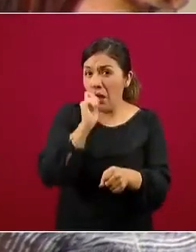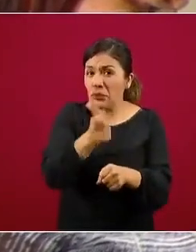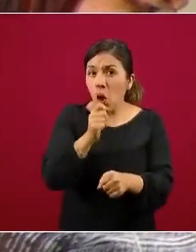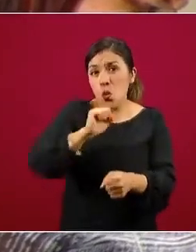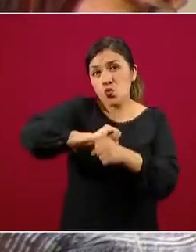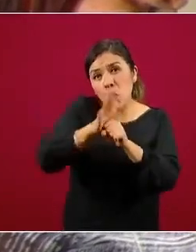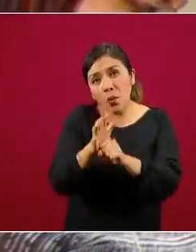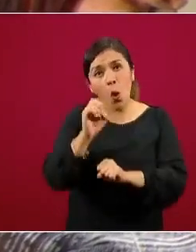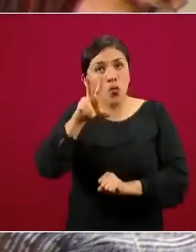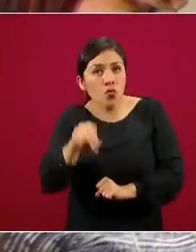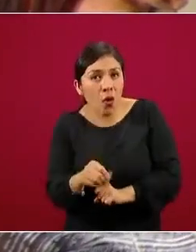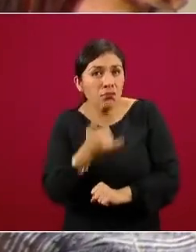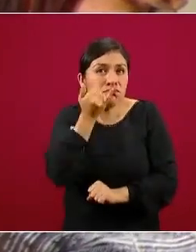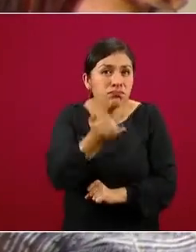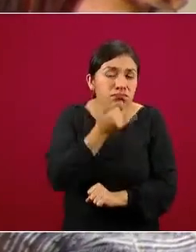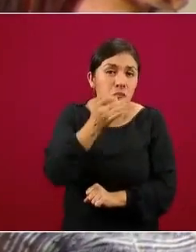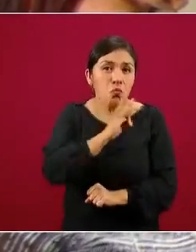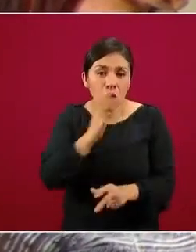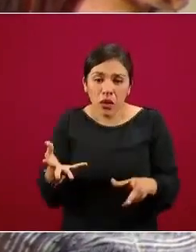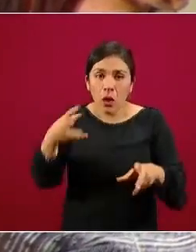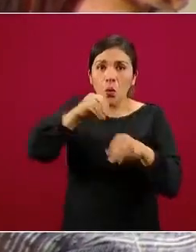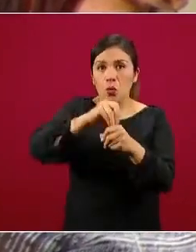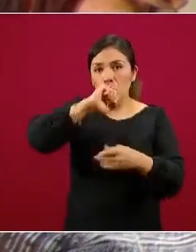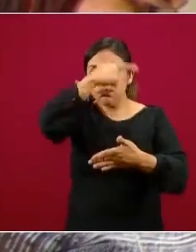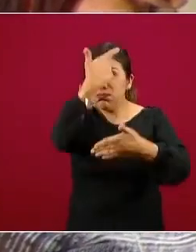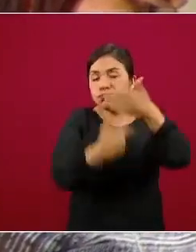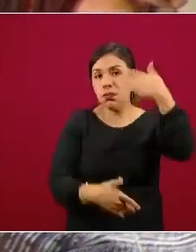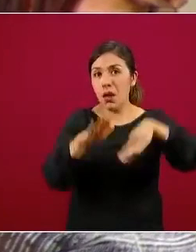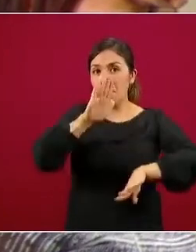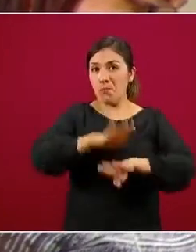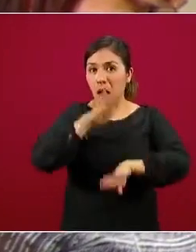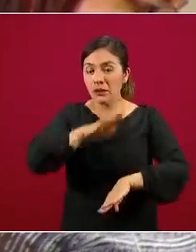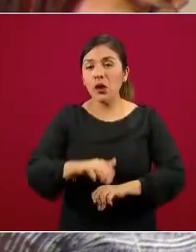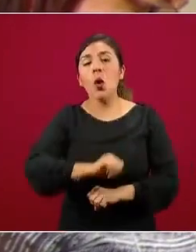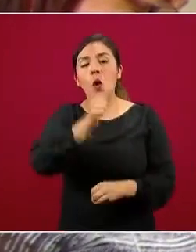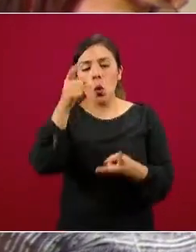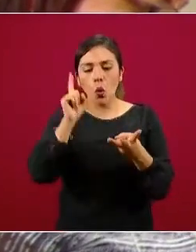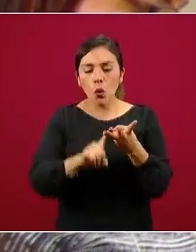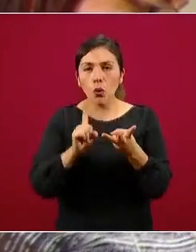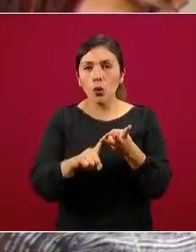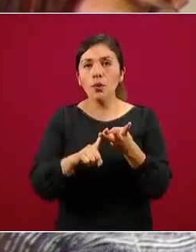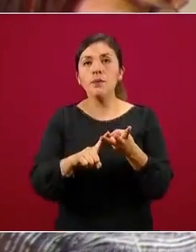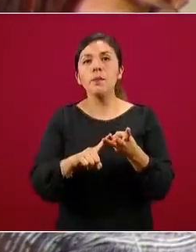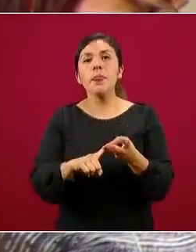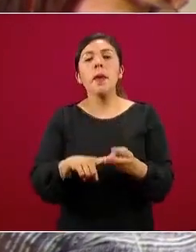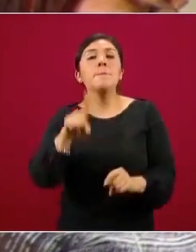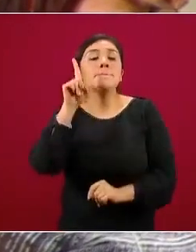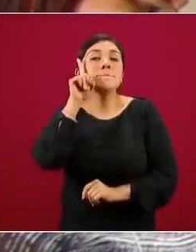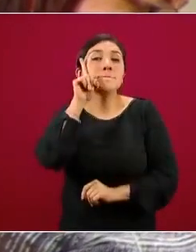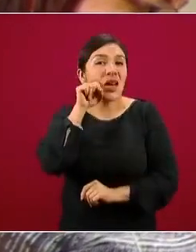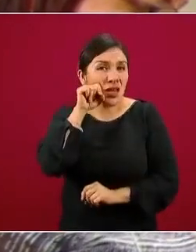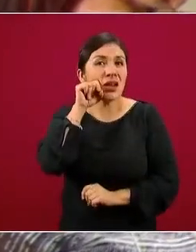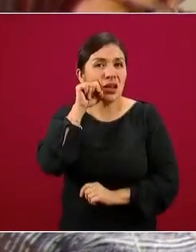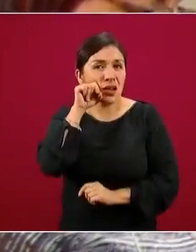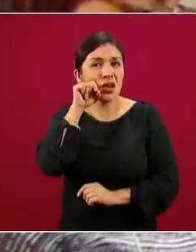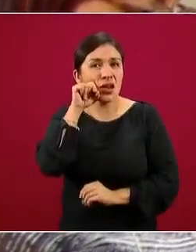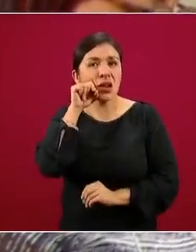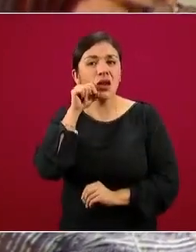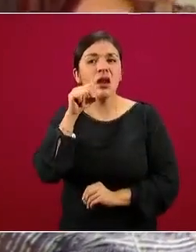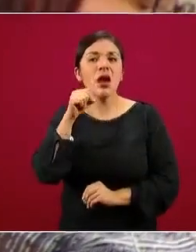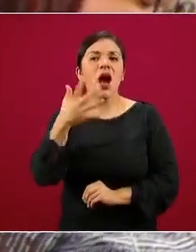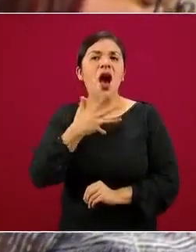no cubrir y poder integrarlas a la base de datos y nada más por último mañana va a haber una